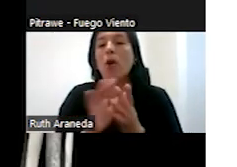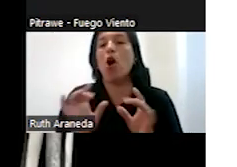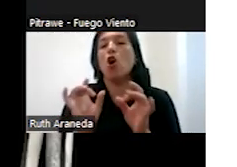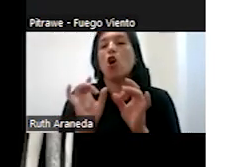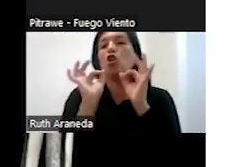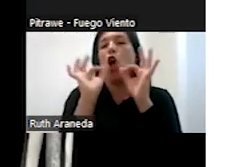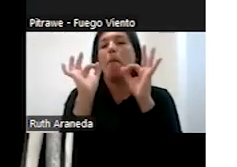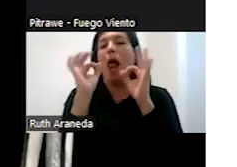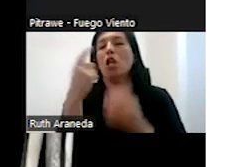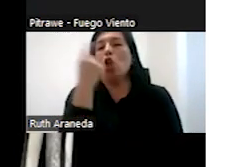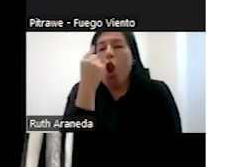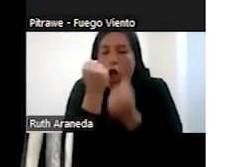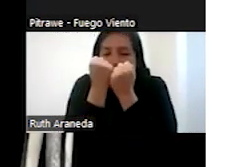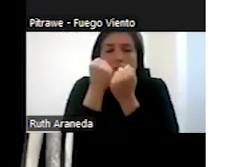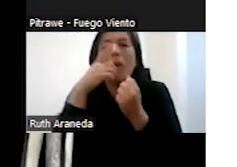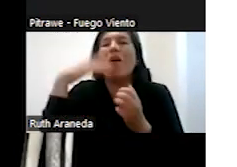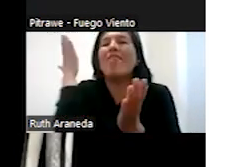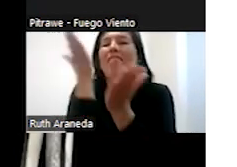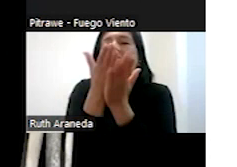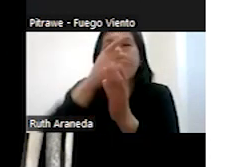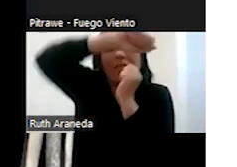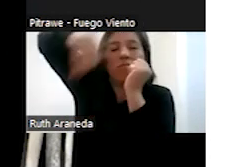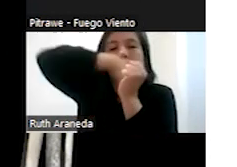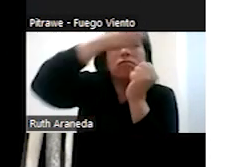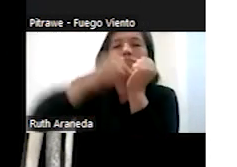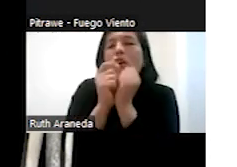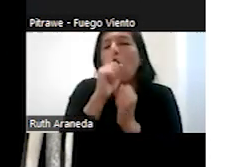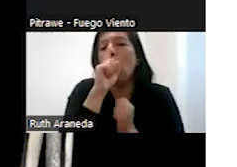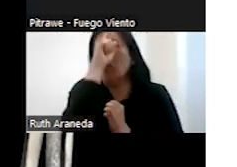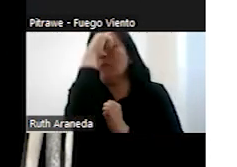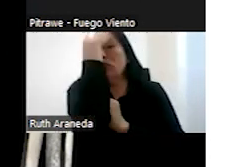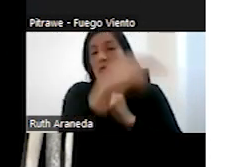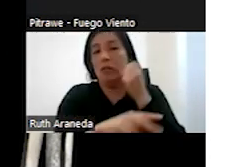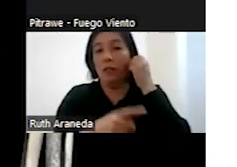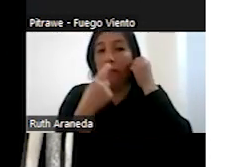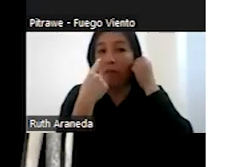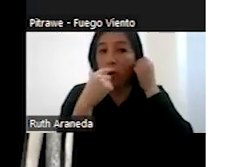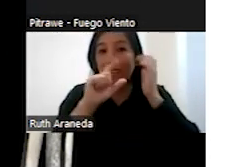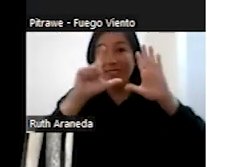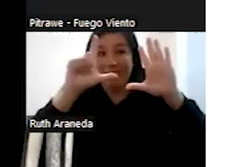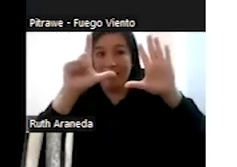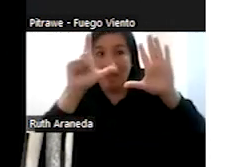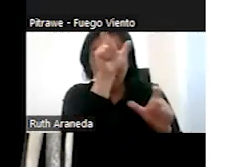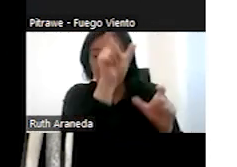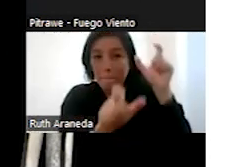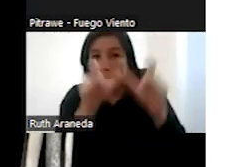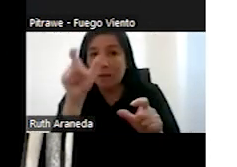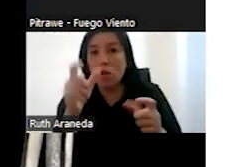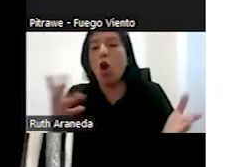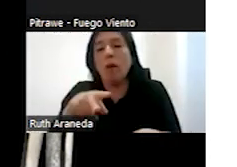eso. Y la otra posición increíble en estos otros individuos, estos siete individuos, posición